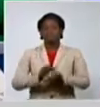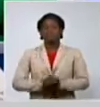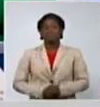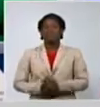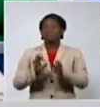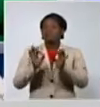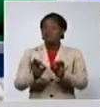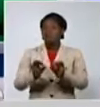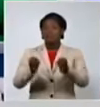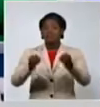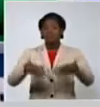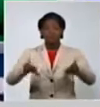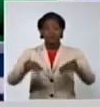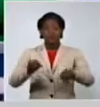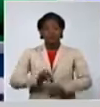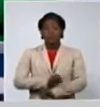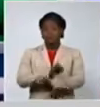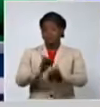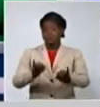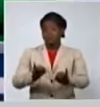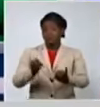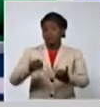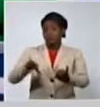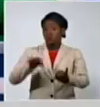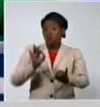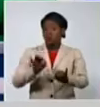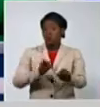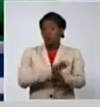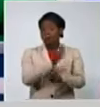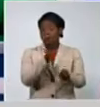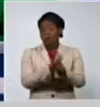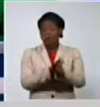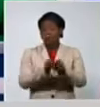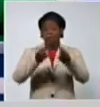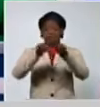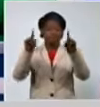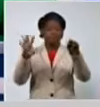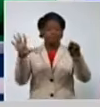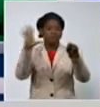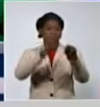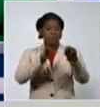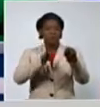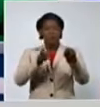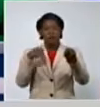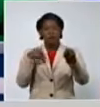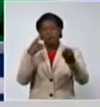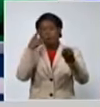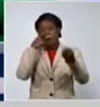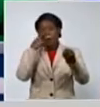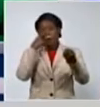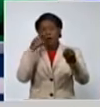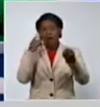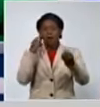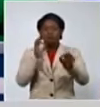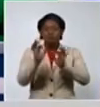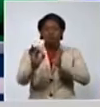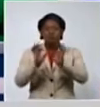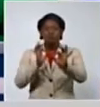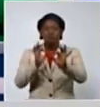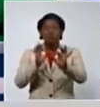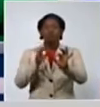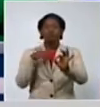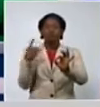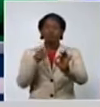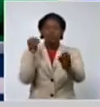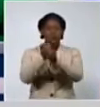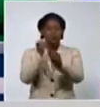es la situación de la pandemia en Cuba. Se trabaja, se adoptan